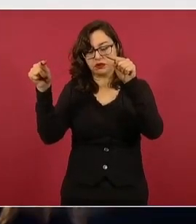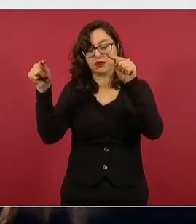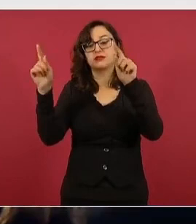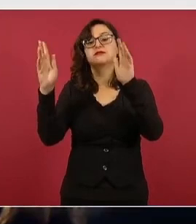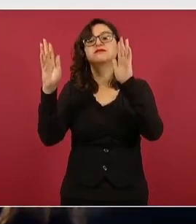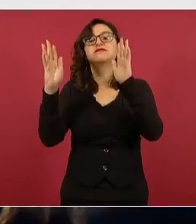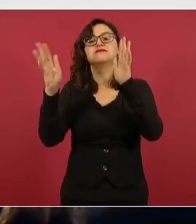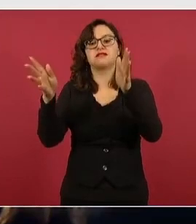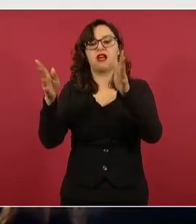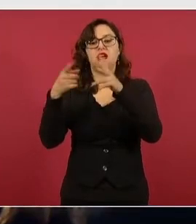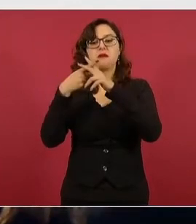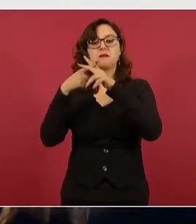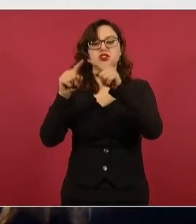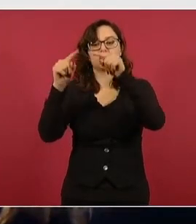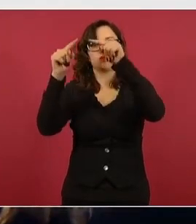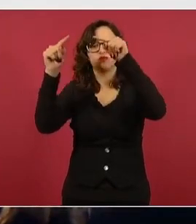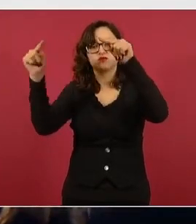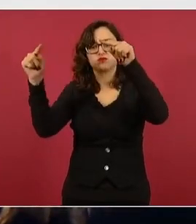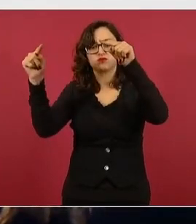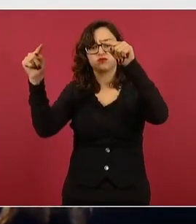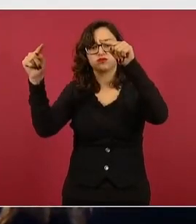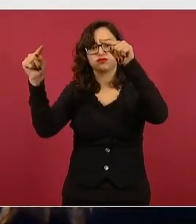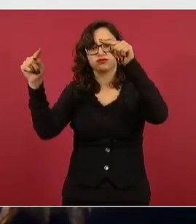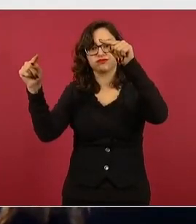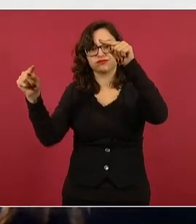empezamos a tener esta tendencia.